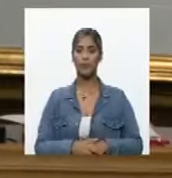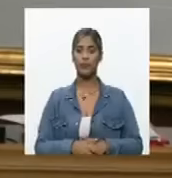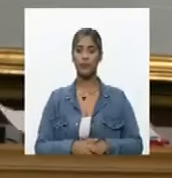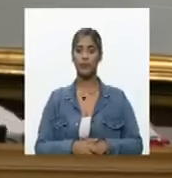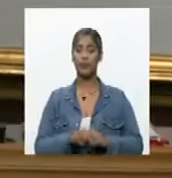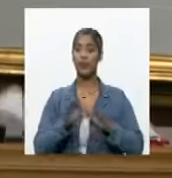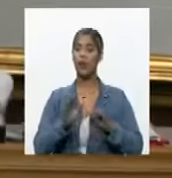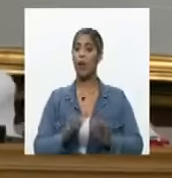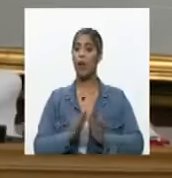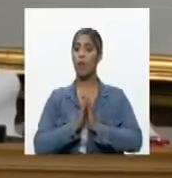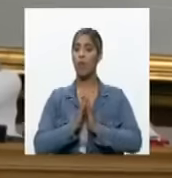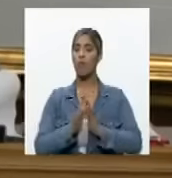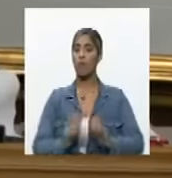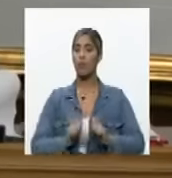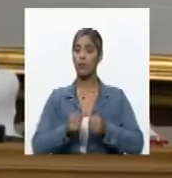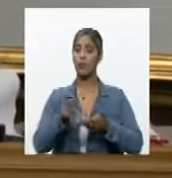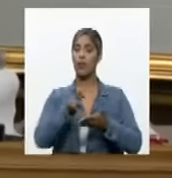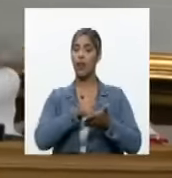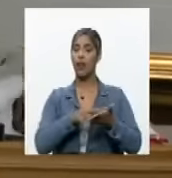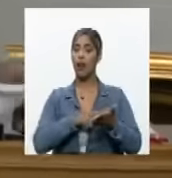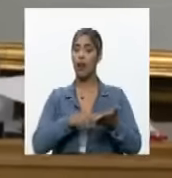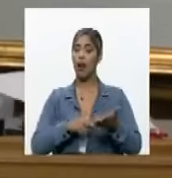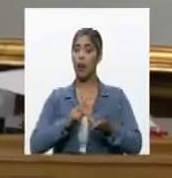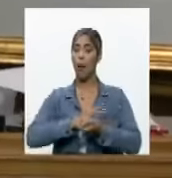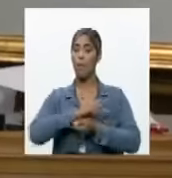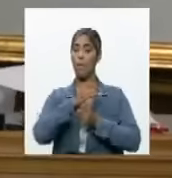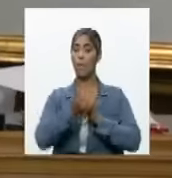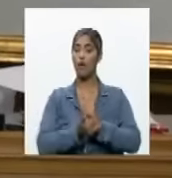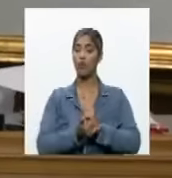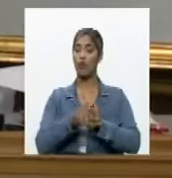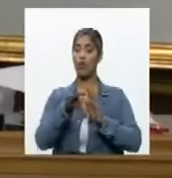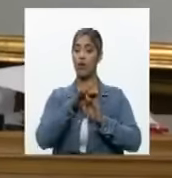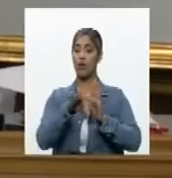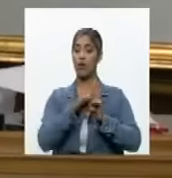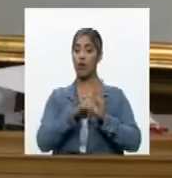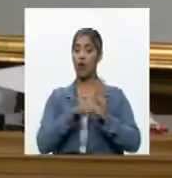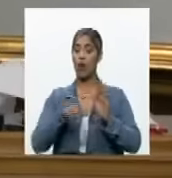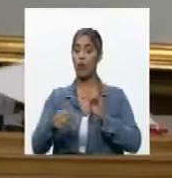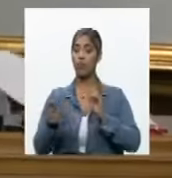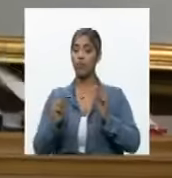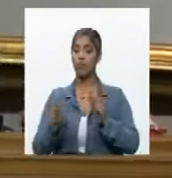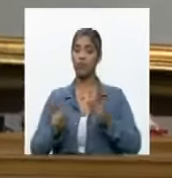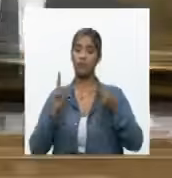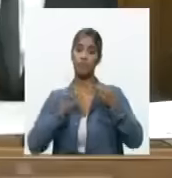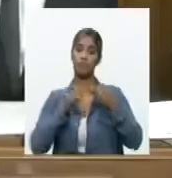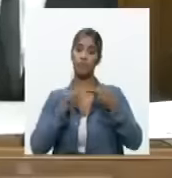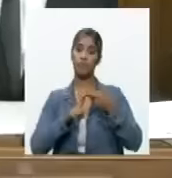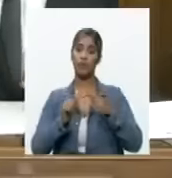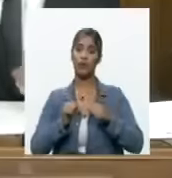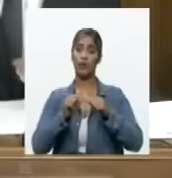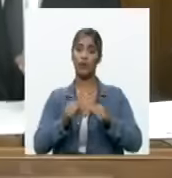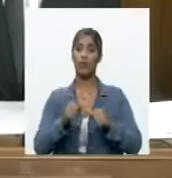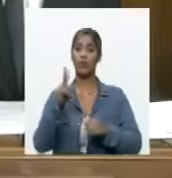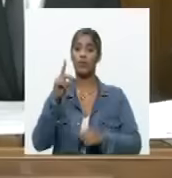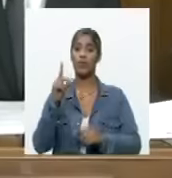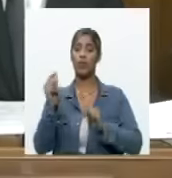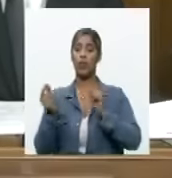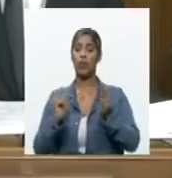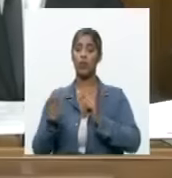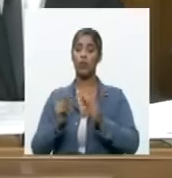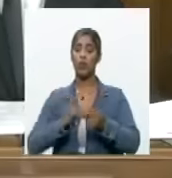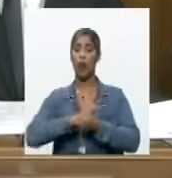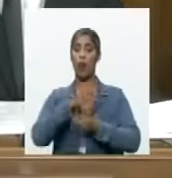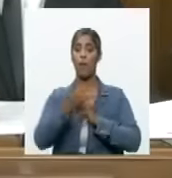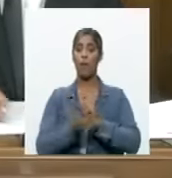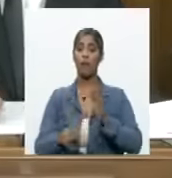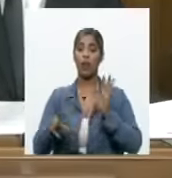Ciudadana secretaria, sírvase a dar lectura al proyecto de orden del día. Primero, continuación de la segunda discusión del